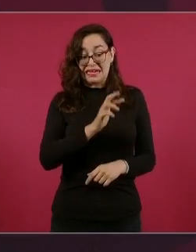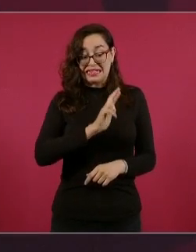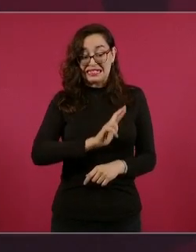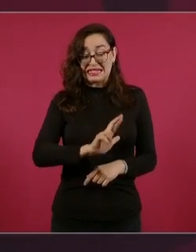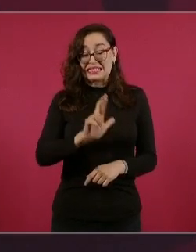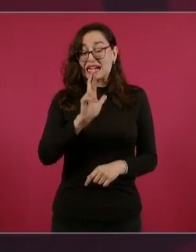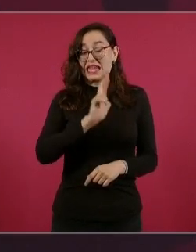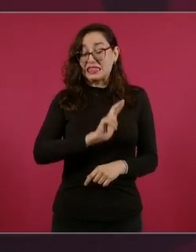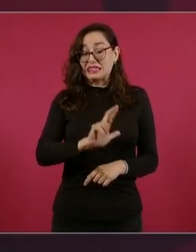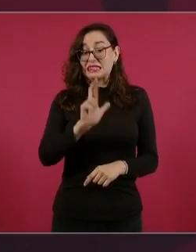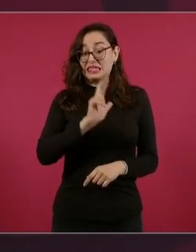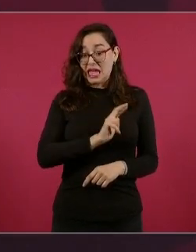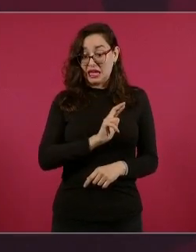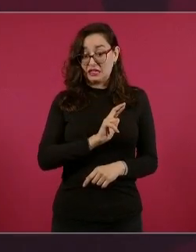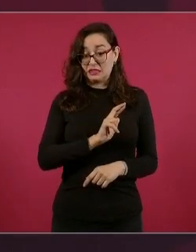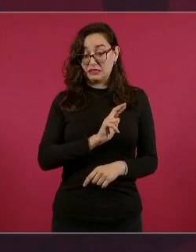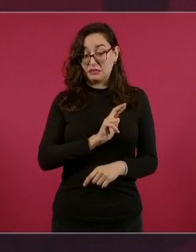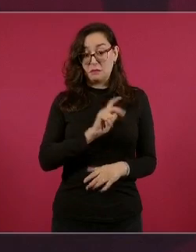pagando